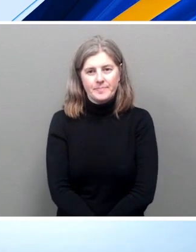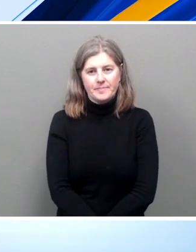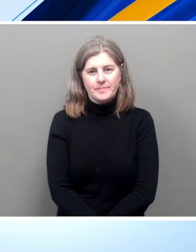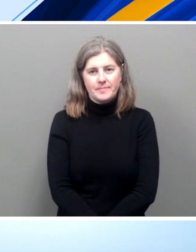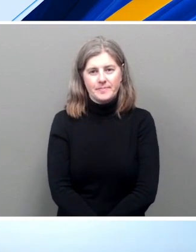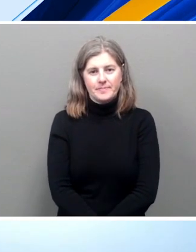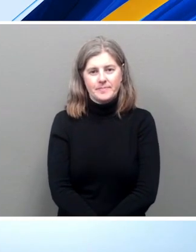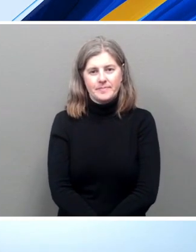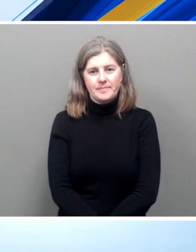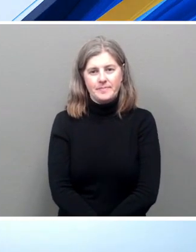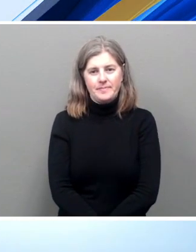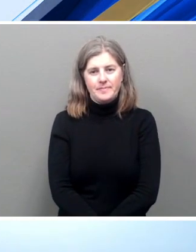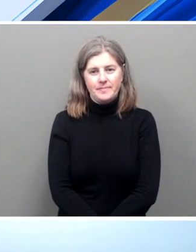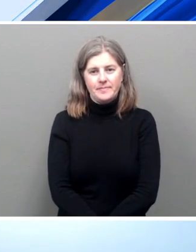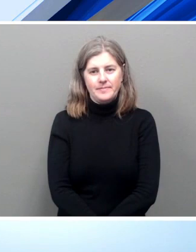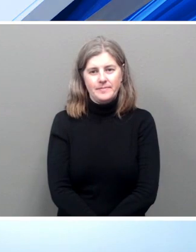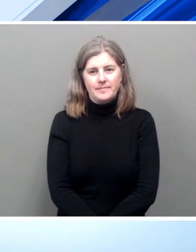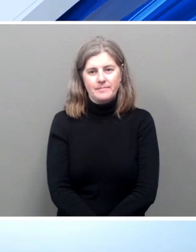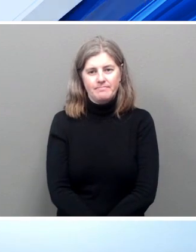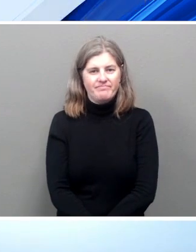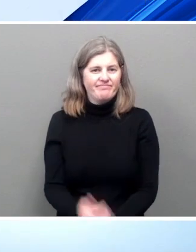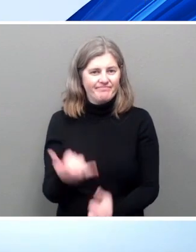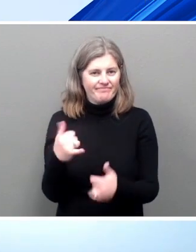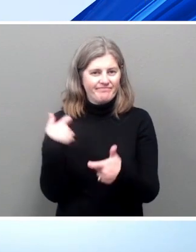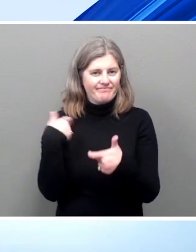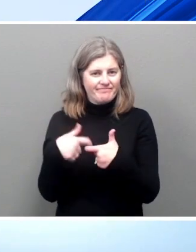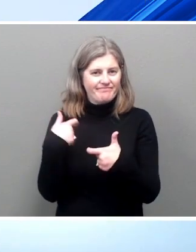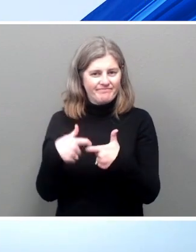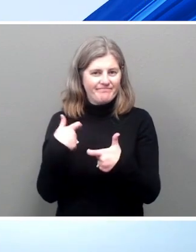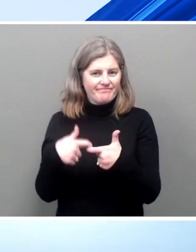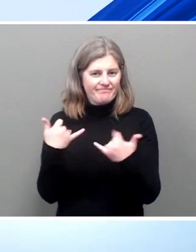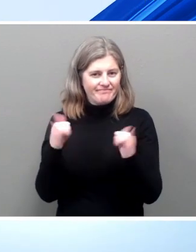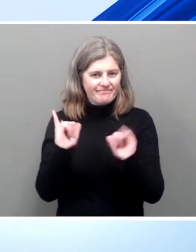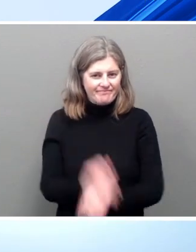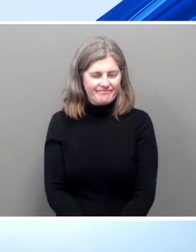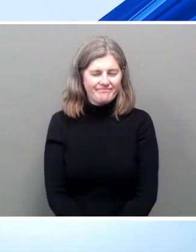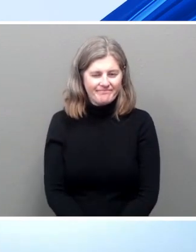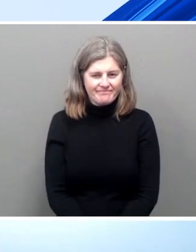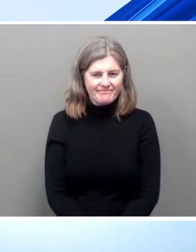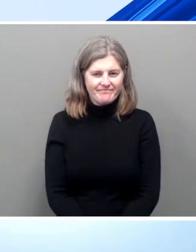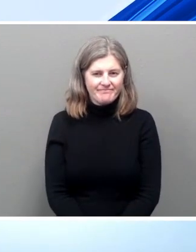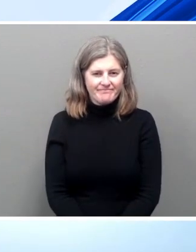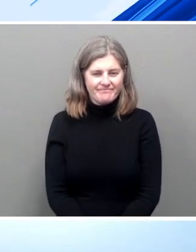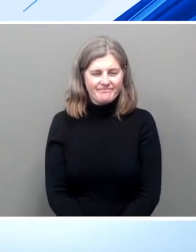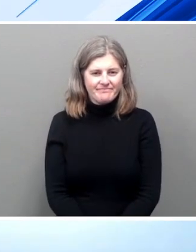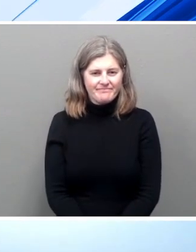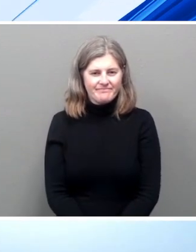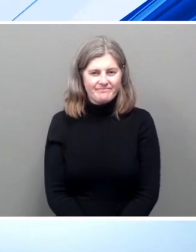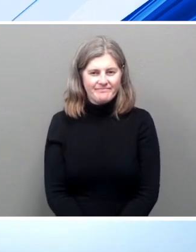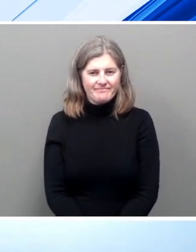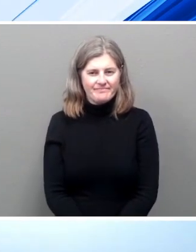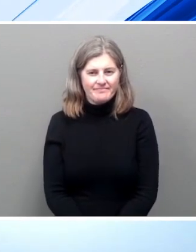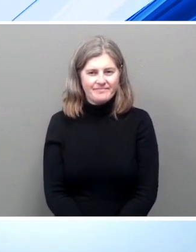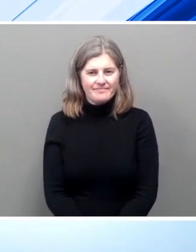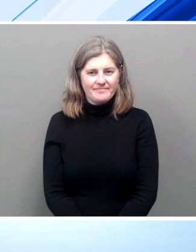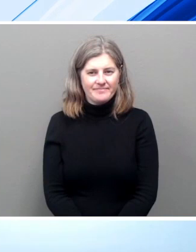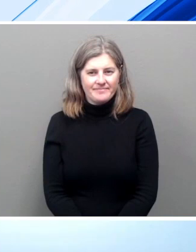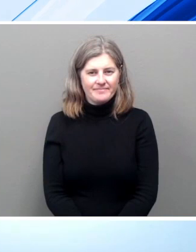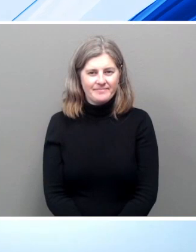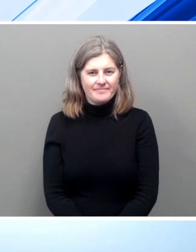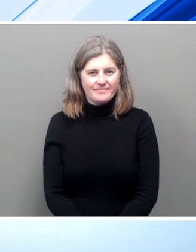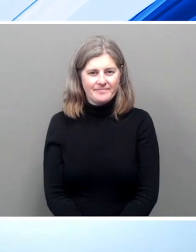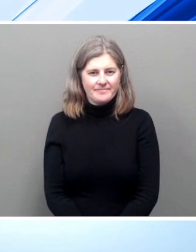nuestro estado? Otra vez es la misma cosa que estamos diciendo todo este tiempo,